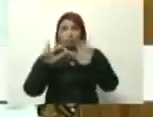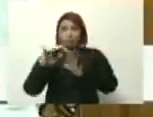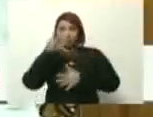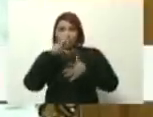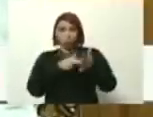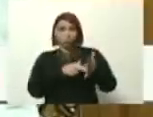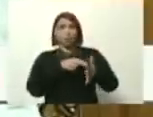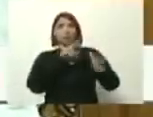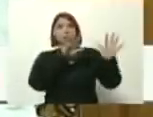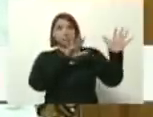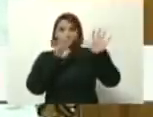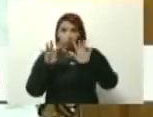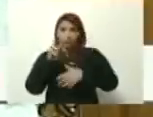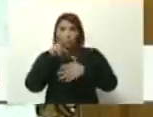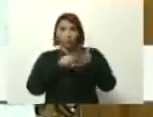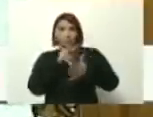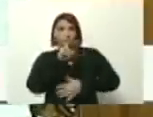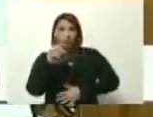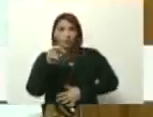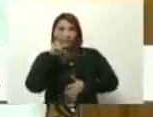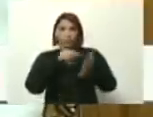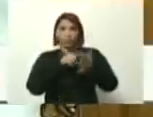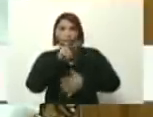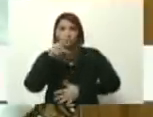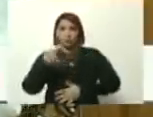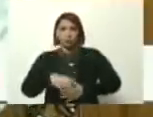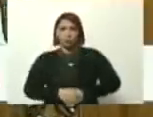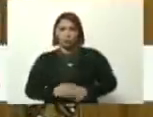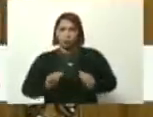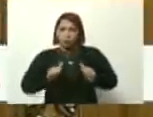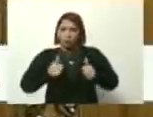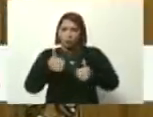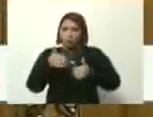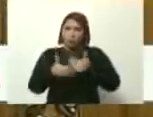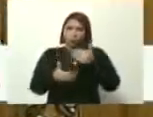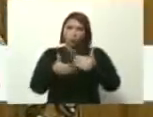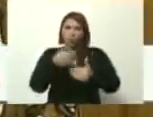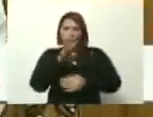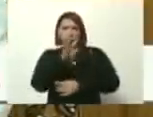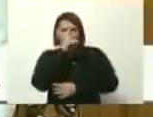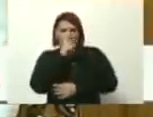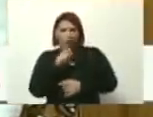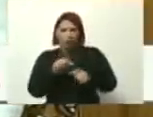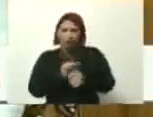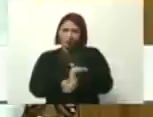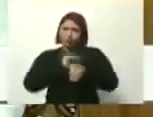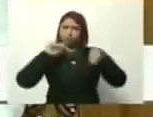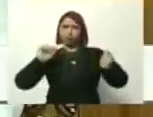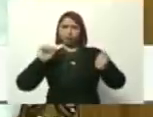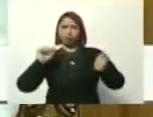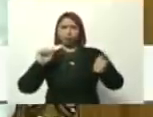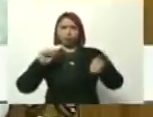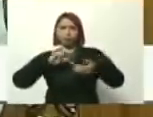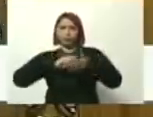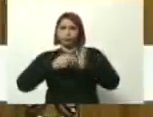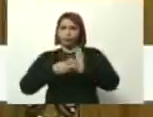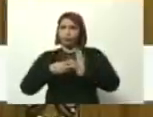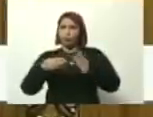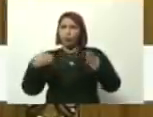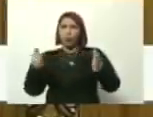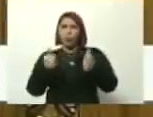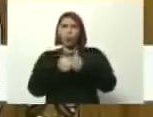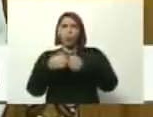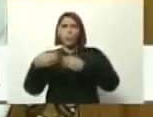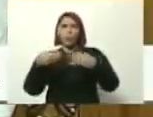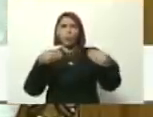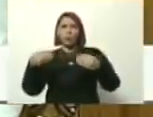2019, 2020 y 2021 han iniciado un proceso de ruptura significativa con el modelo